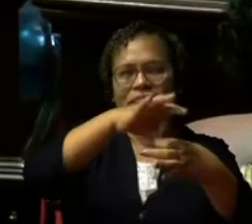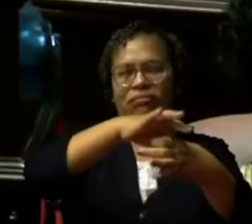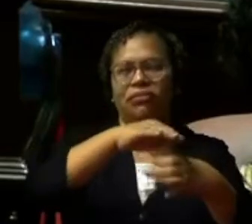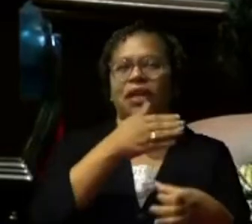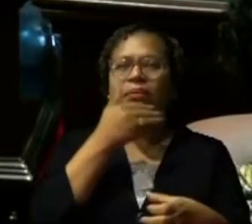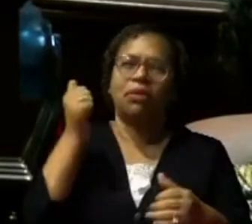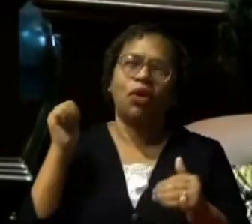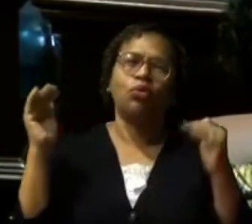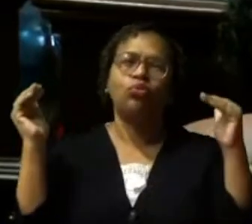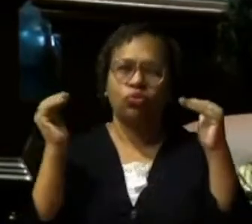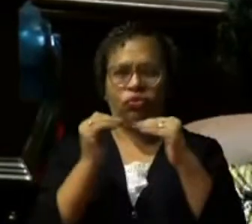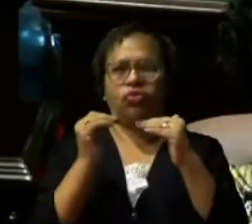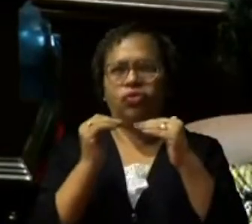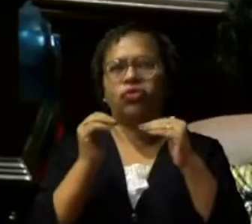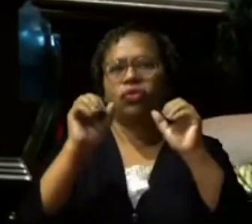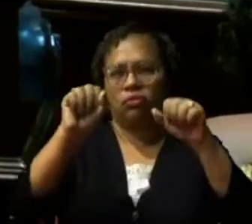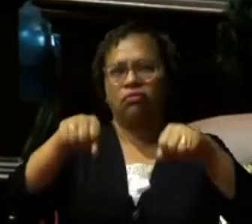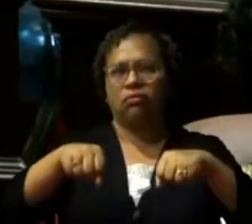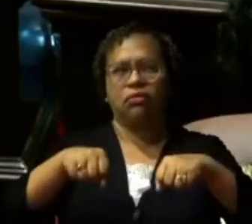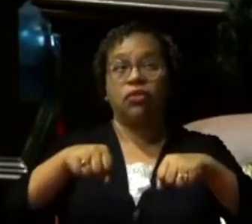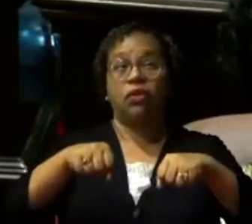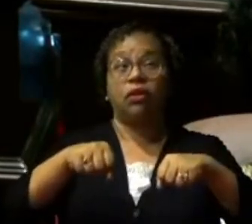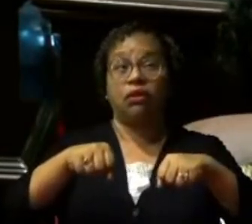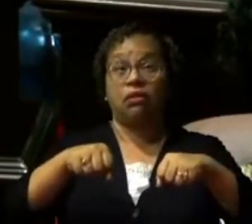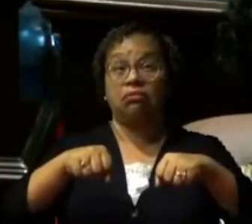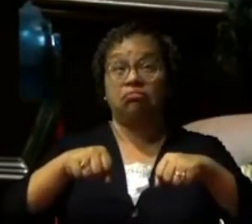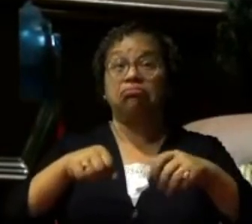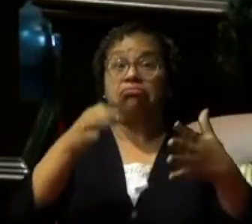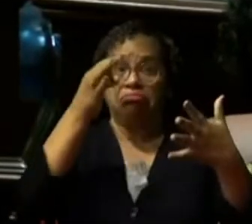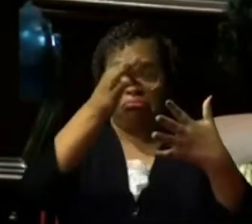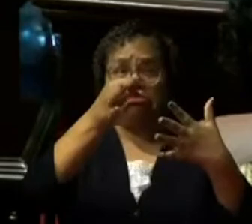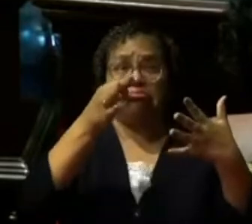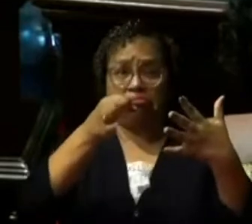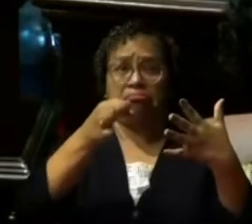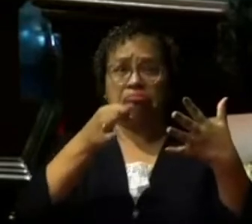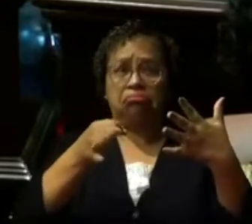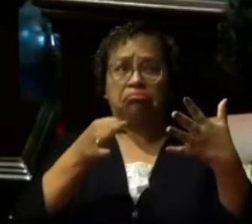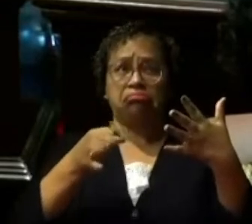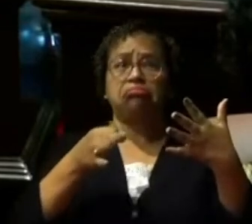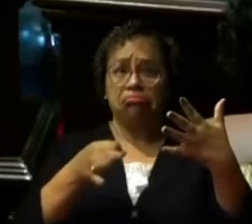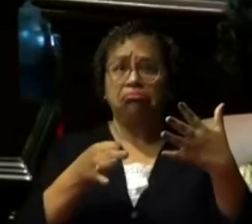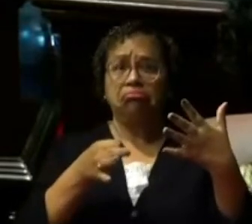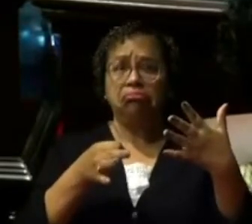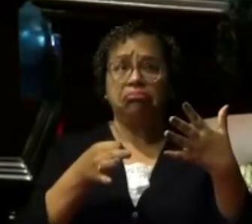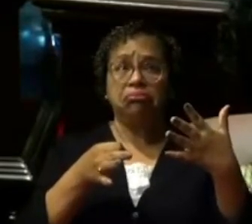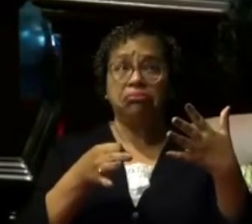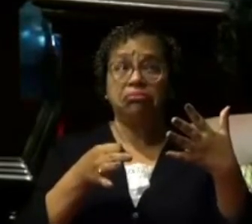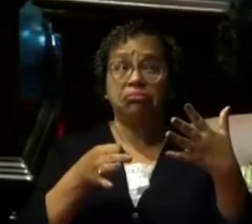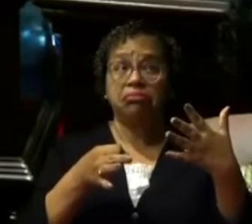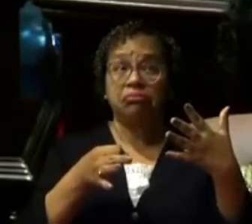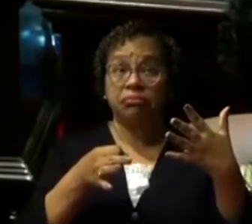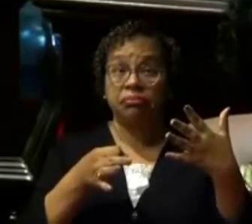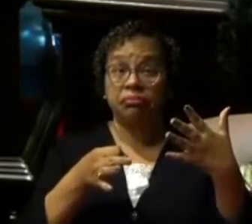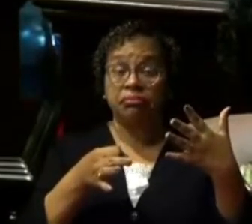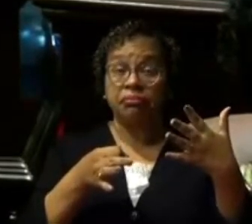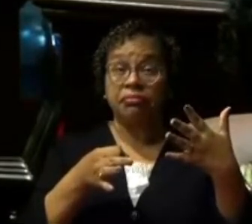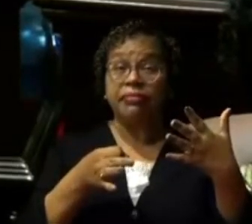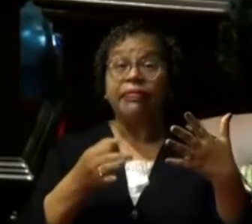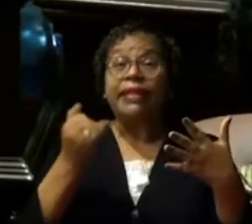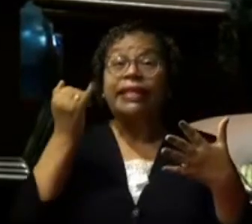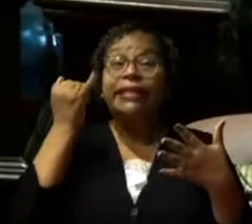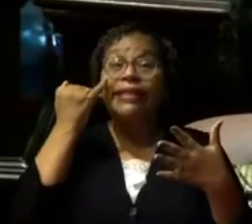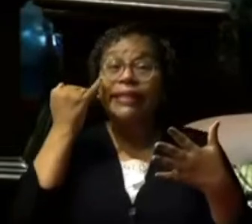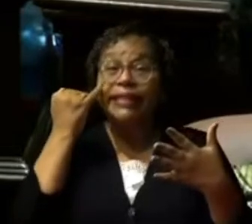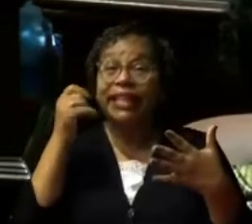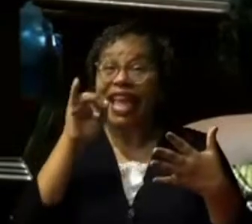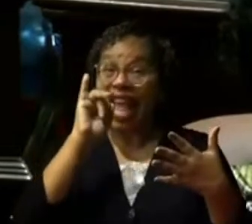en el artículo 209, párrafo 2. De haberse aplicado este método, por ejemplo, en lugar de en 22 de 48 circunscripciones